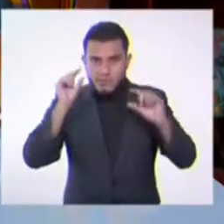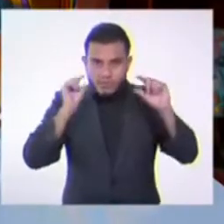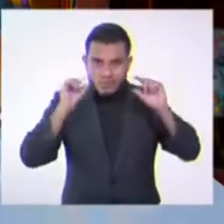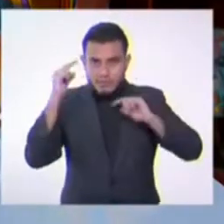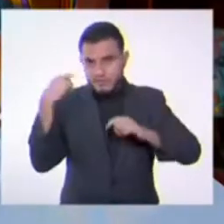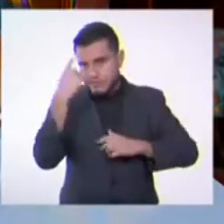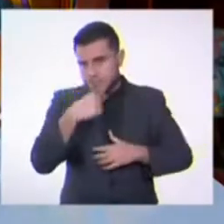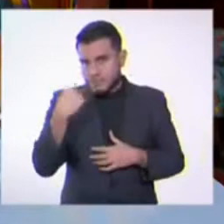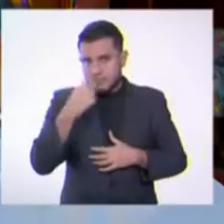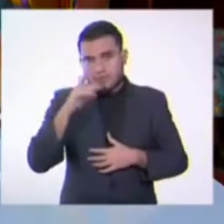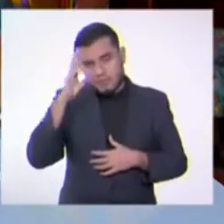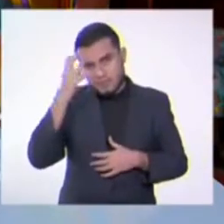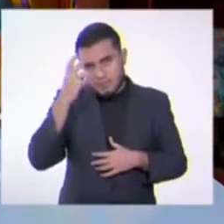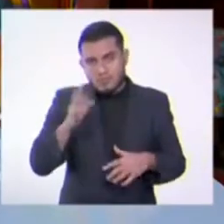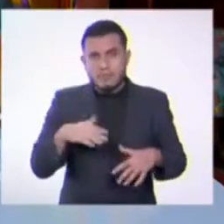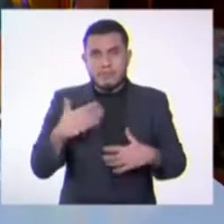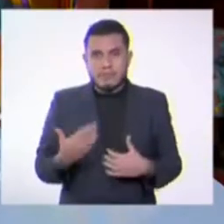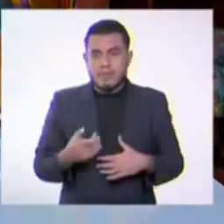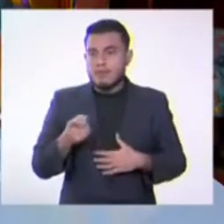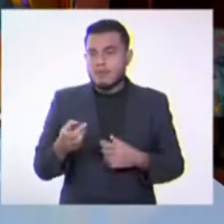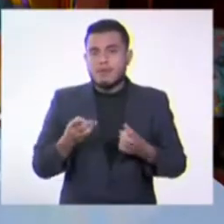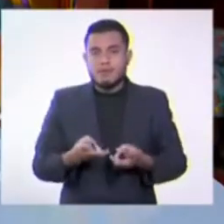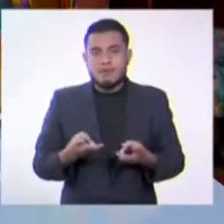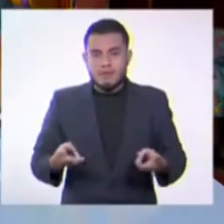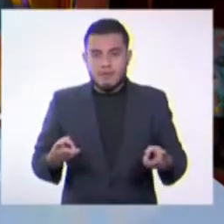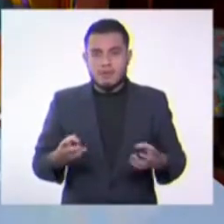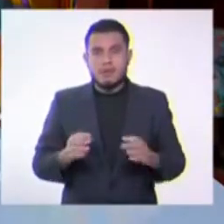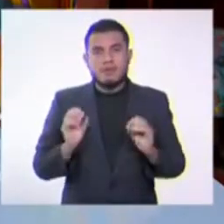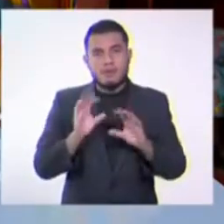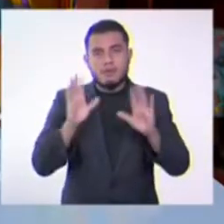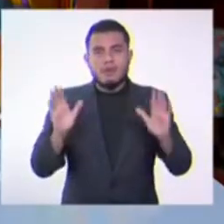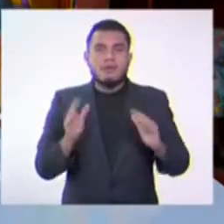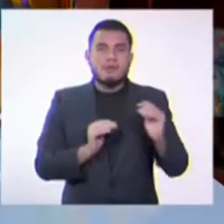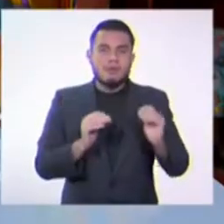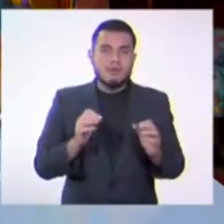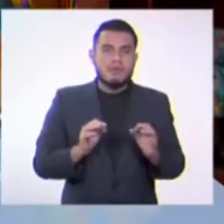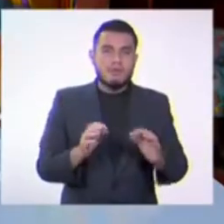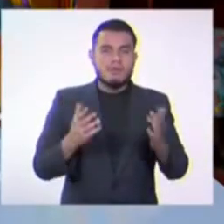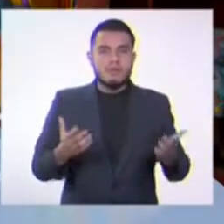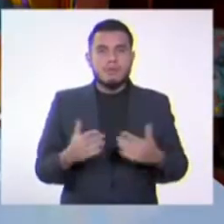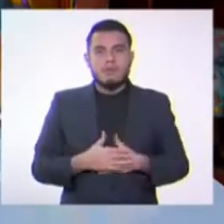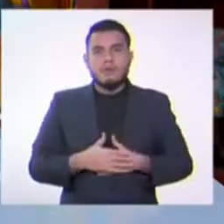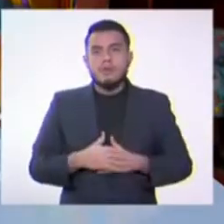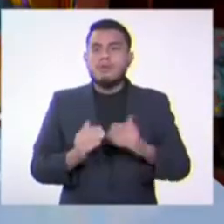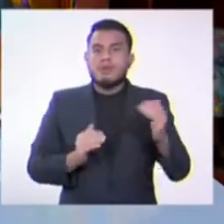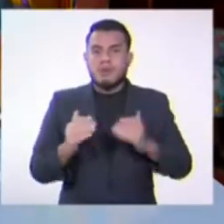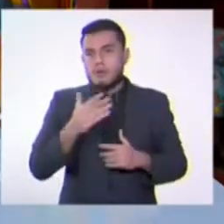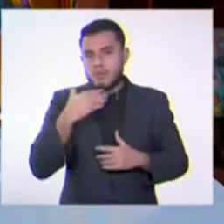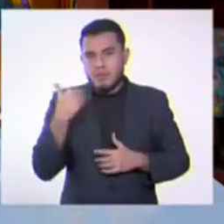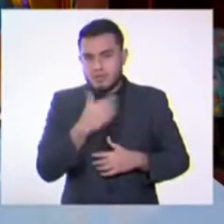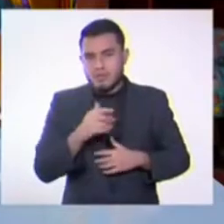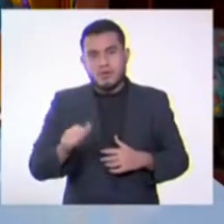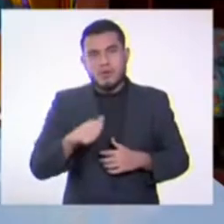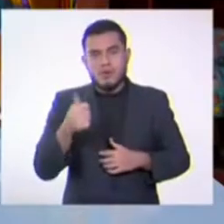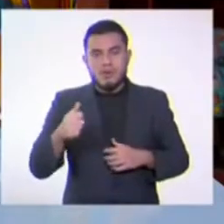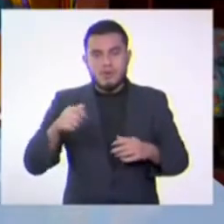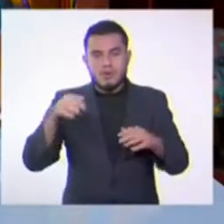rostro, significa que es un material transparente también. Lo mismo ocurre si utilizo este otro